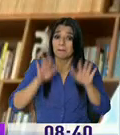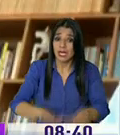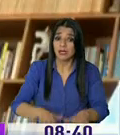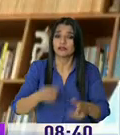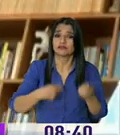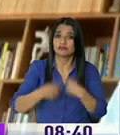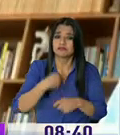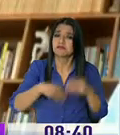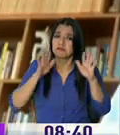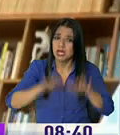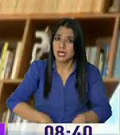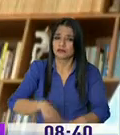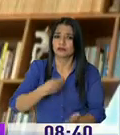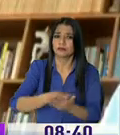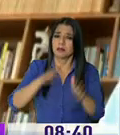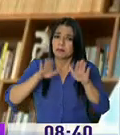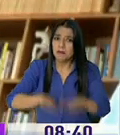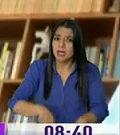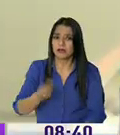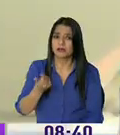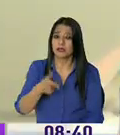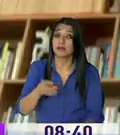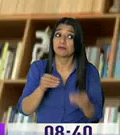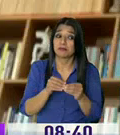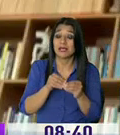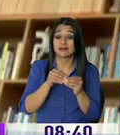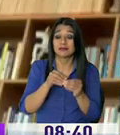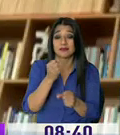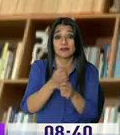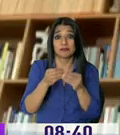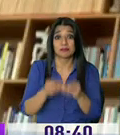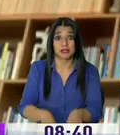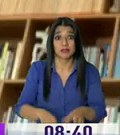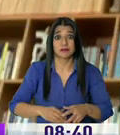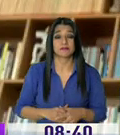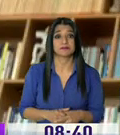menos ventas, menos liquidez, más desempleo. Se empeoran porque